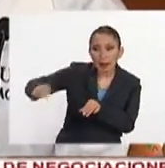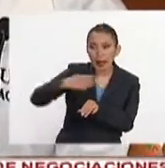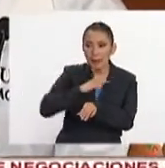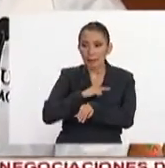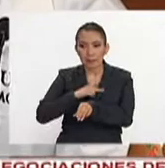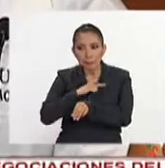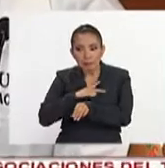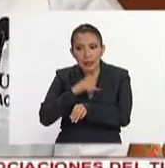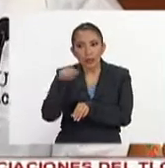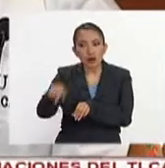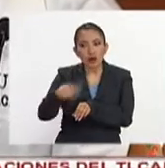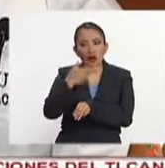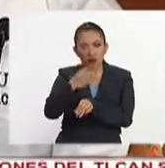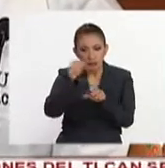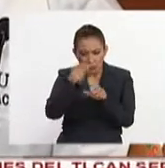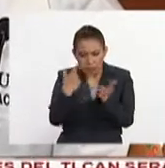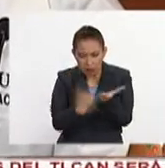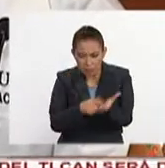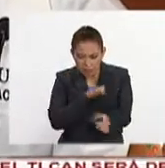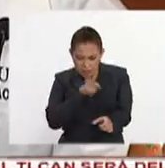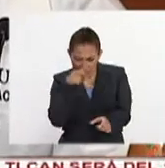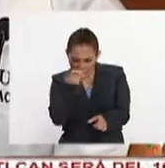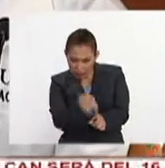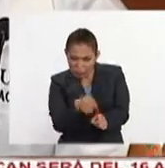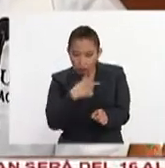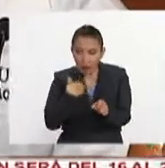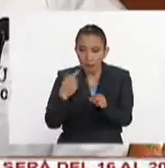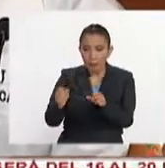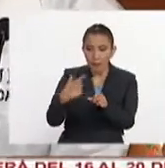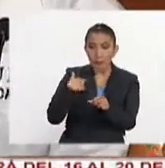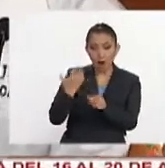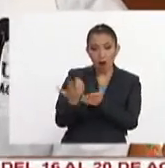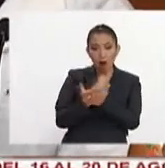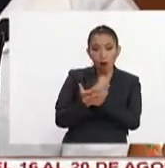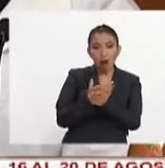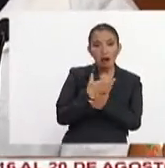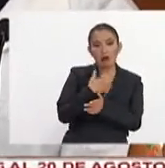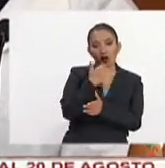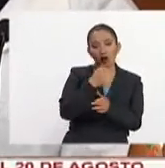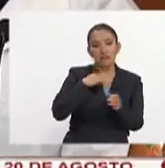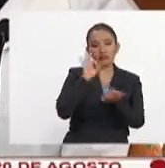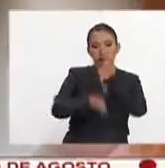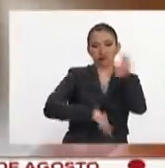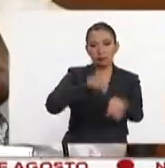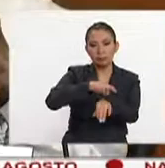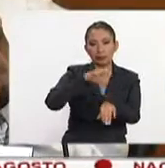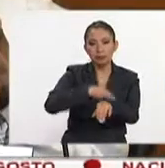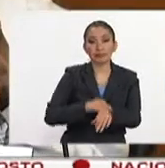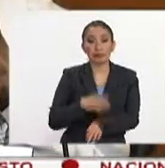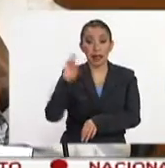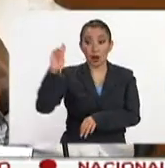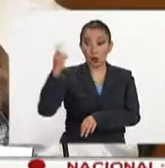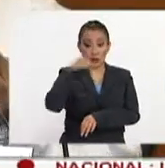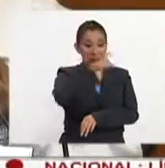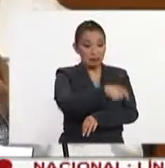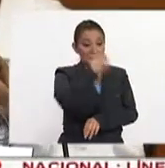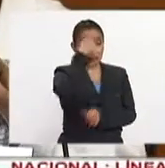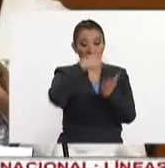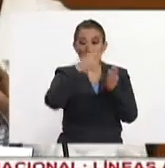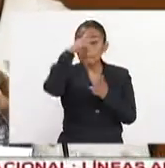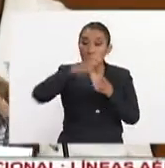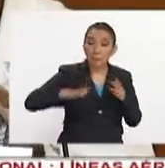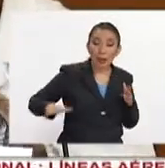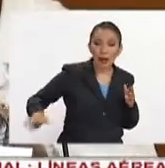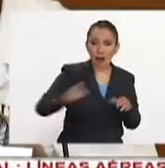de hepatitis que tiene ese paciente en particular responde bien a X o Y tratamiento. El universitario consideró que